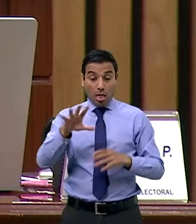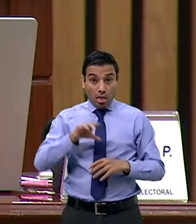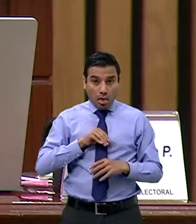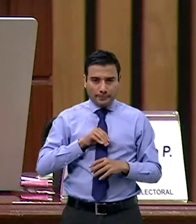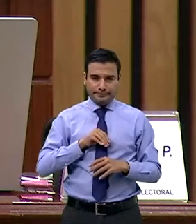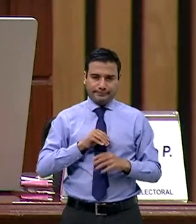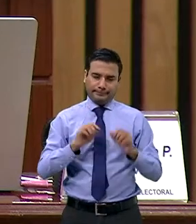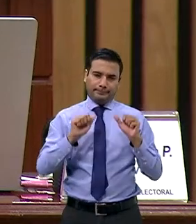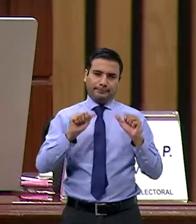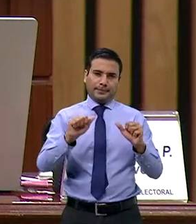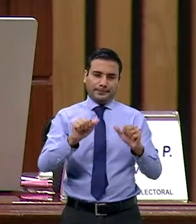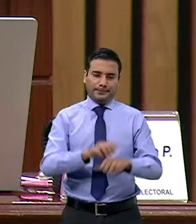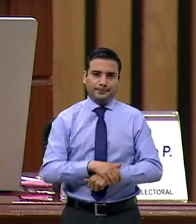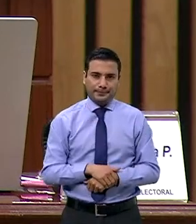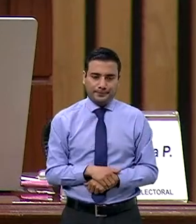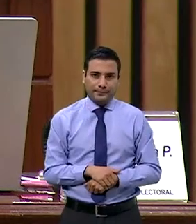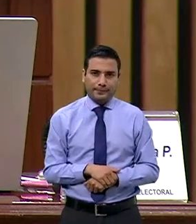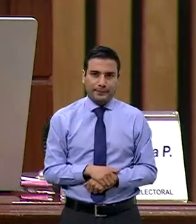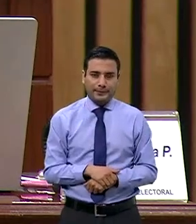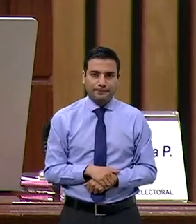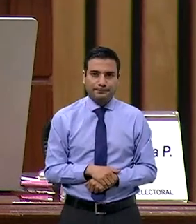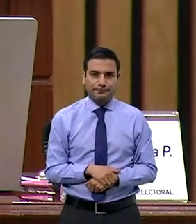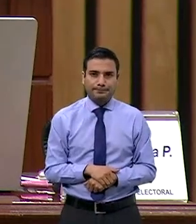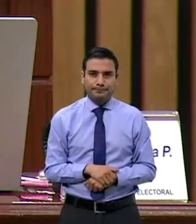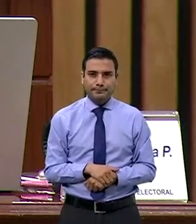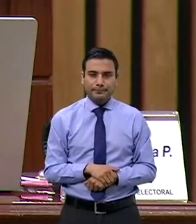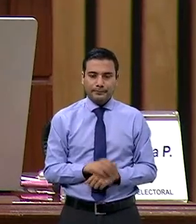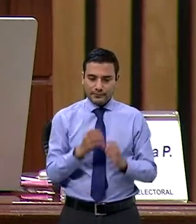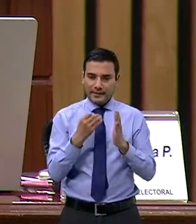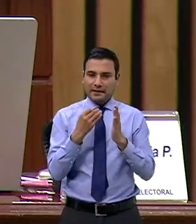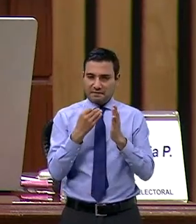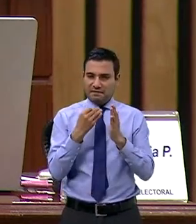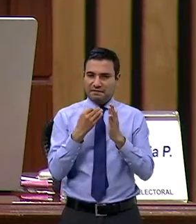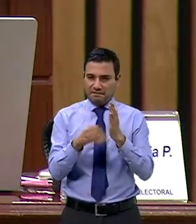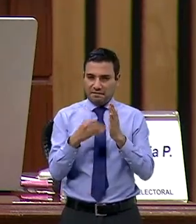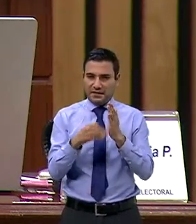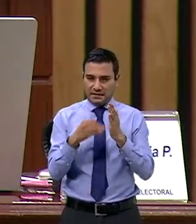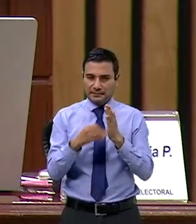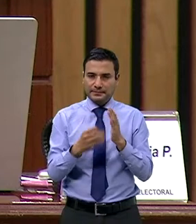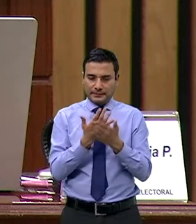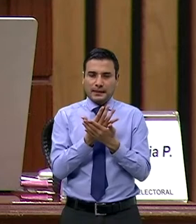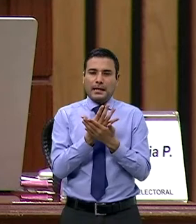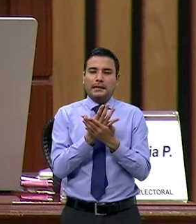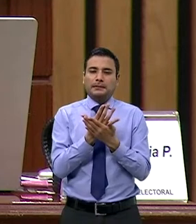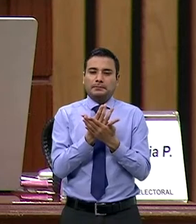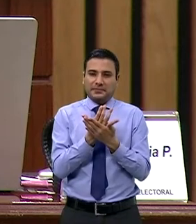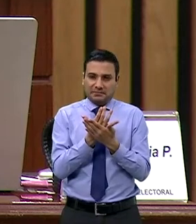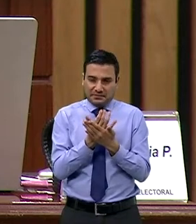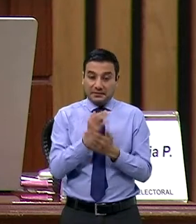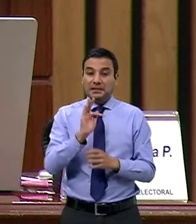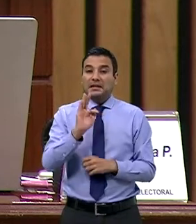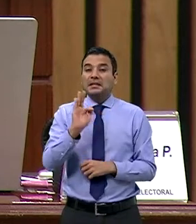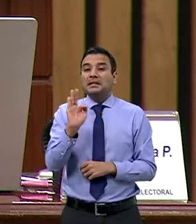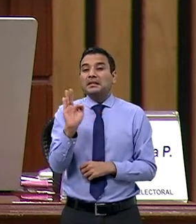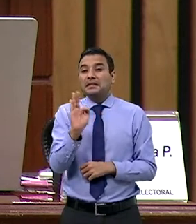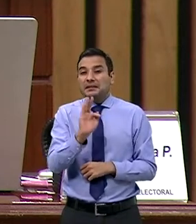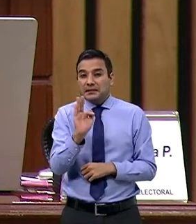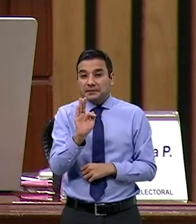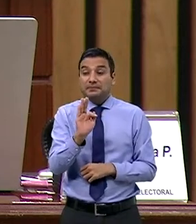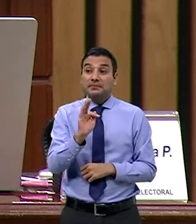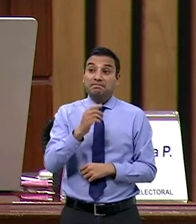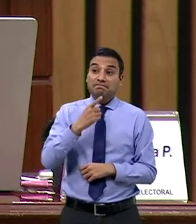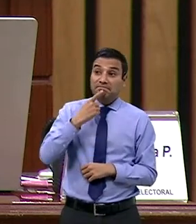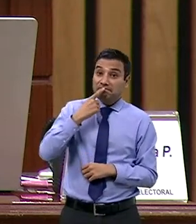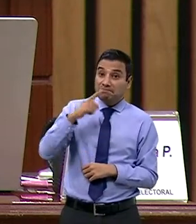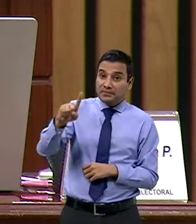contagios aunque todavía habrá que esperar el desahogo de los medios de impugnación que en su caso se presenten en contra de los resultados